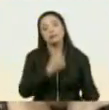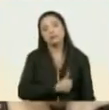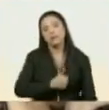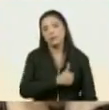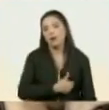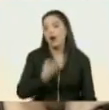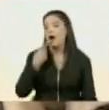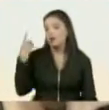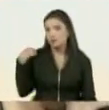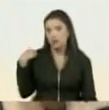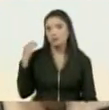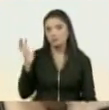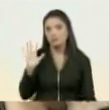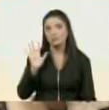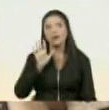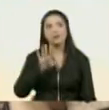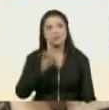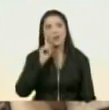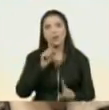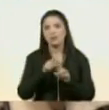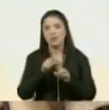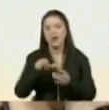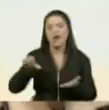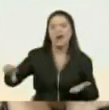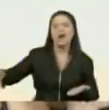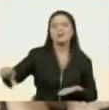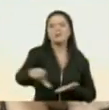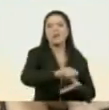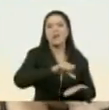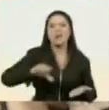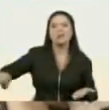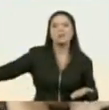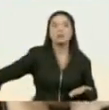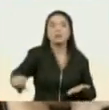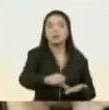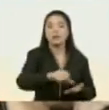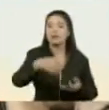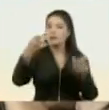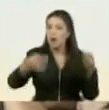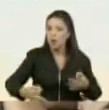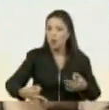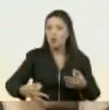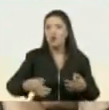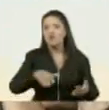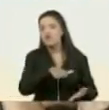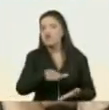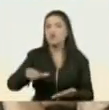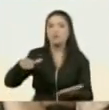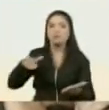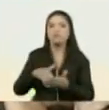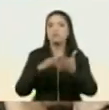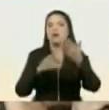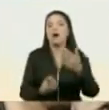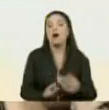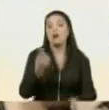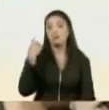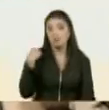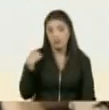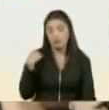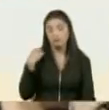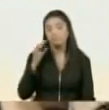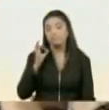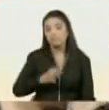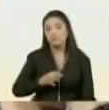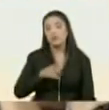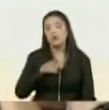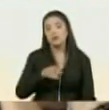día de ayer. Esa era la intención, al colocar aceite quemado, la posibilidad de un accidente fatal como el que ocurrió el día de ayer, pues estaba